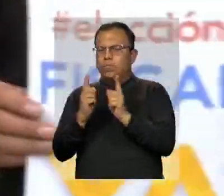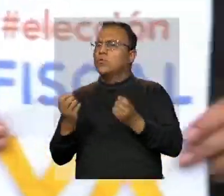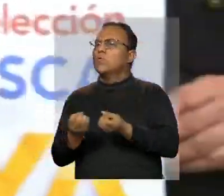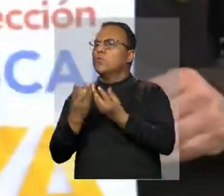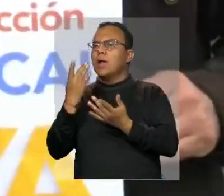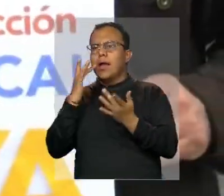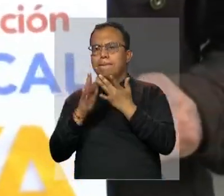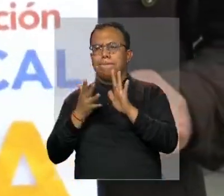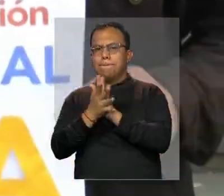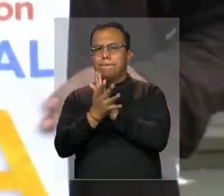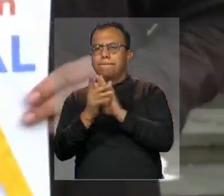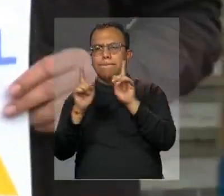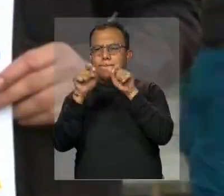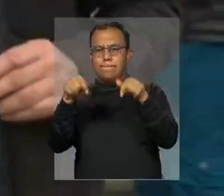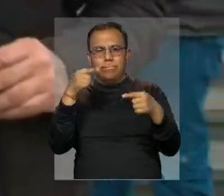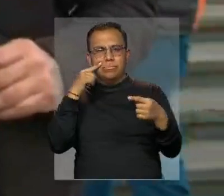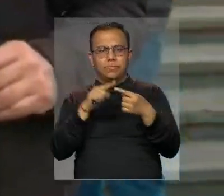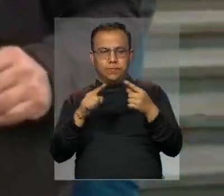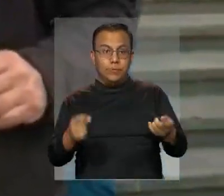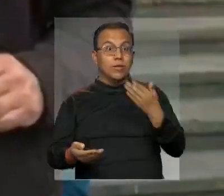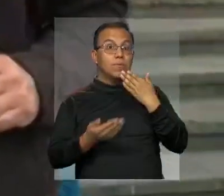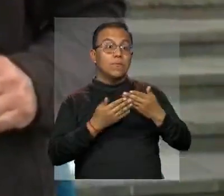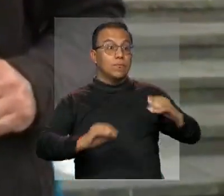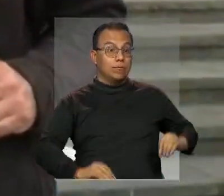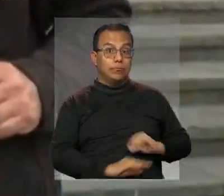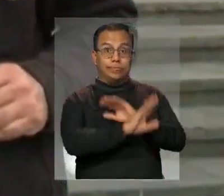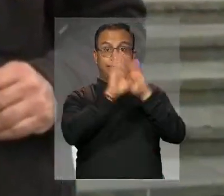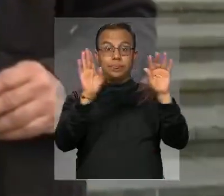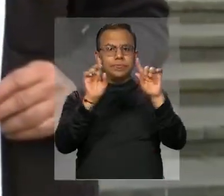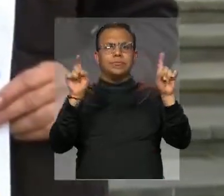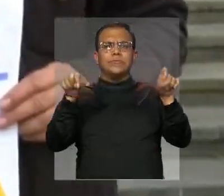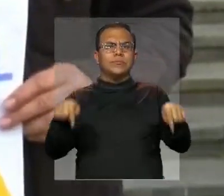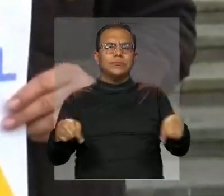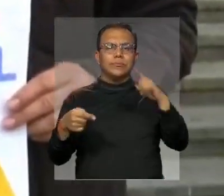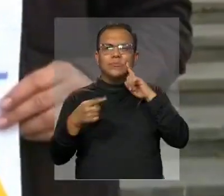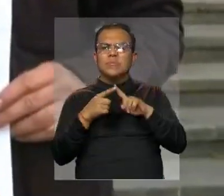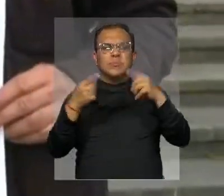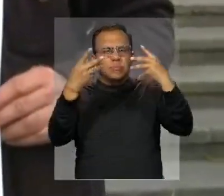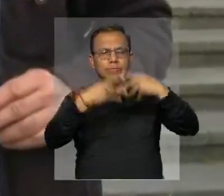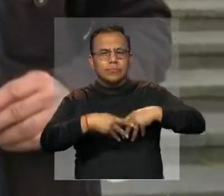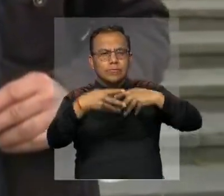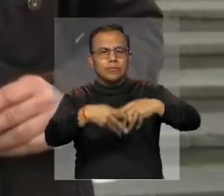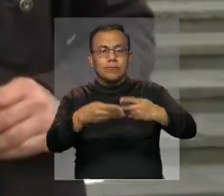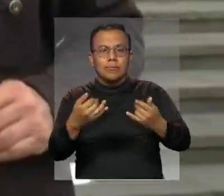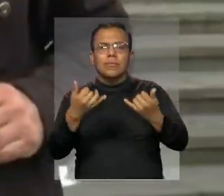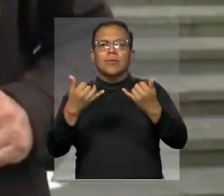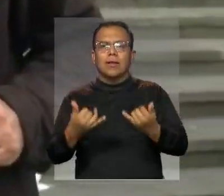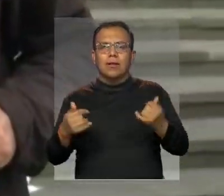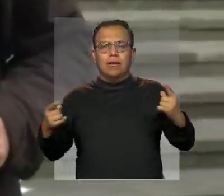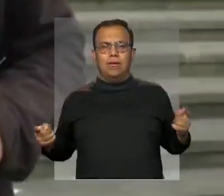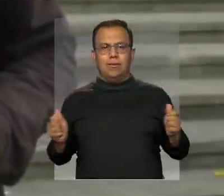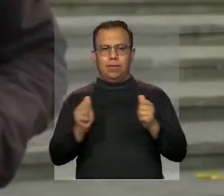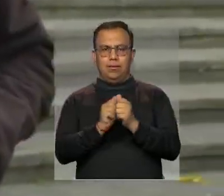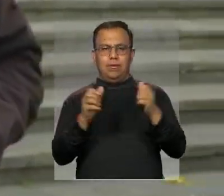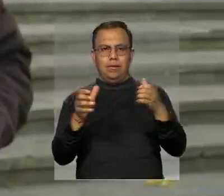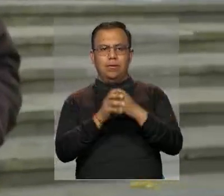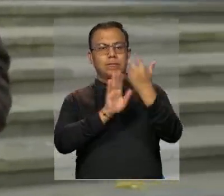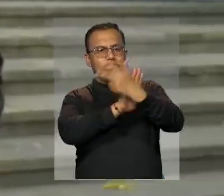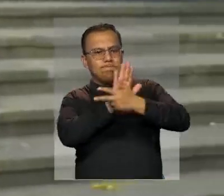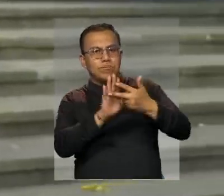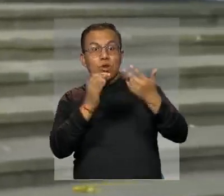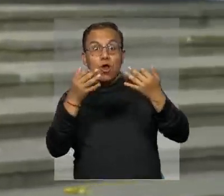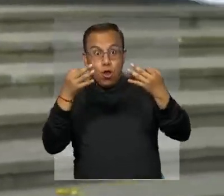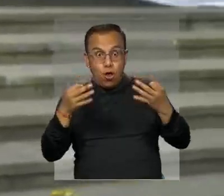Cuéntenos cuáles son los motivos de la movilización hoy. Muy buenos días, sí señora. El motivo de la movilización es acompañar a la Corte para que